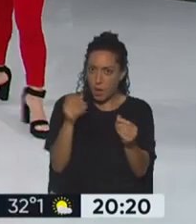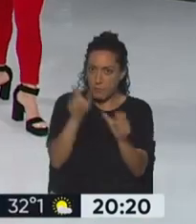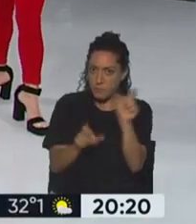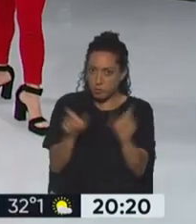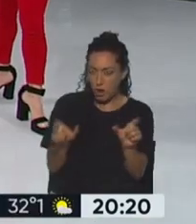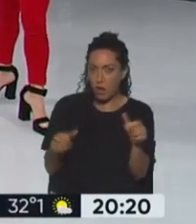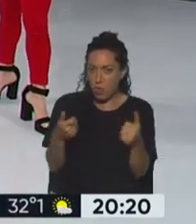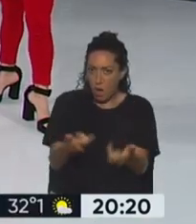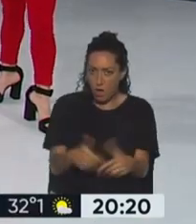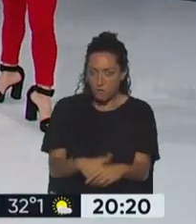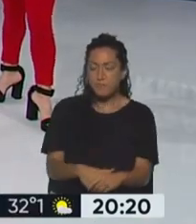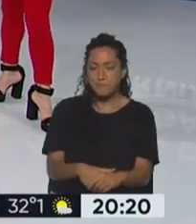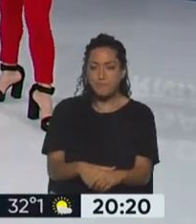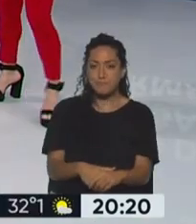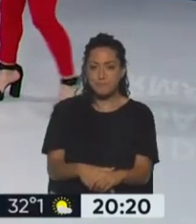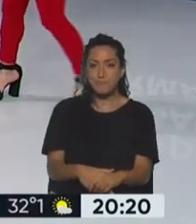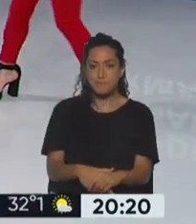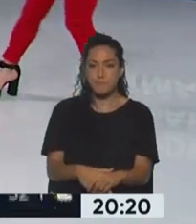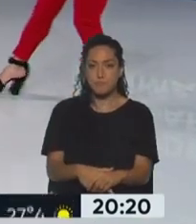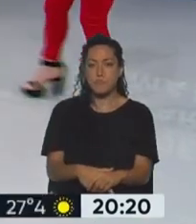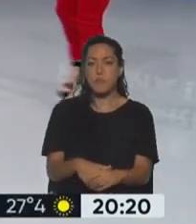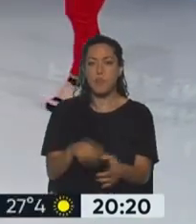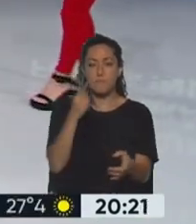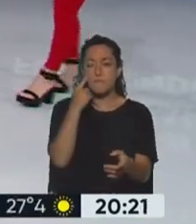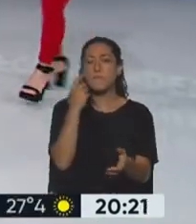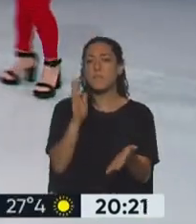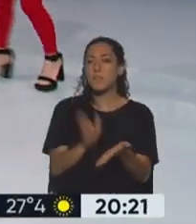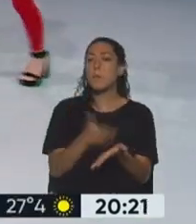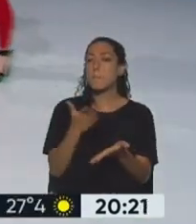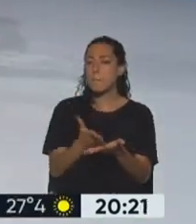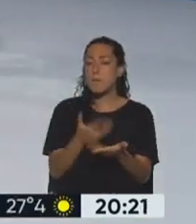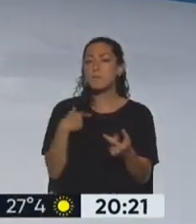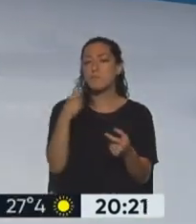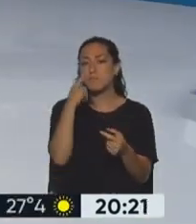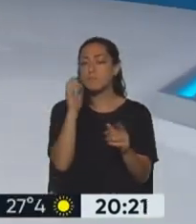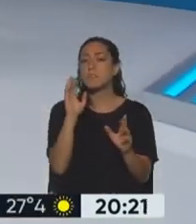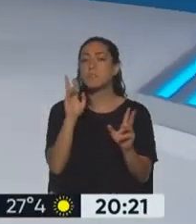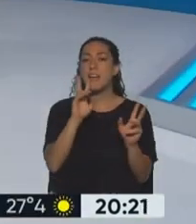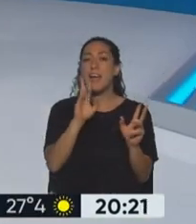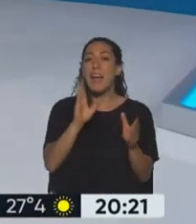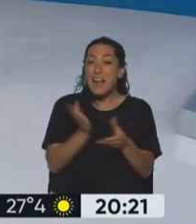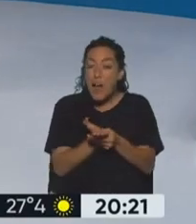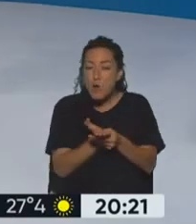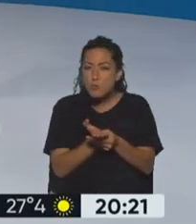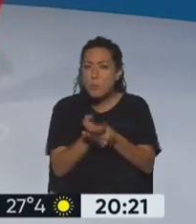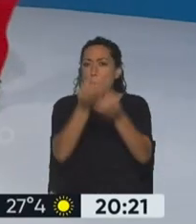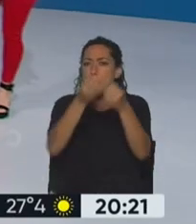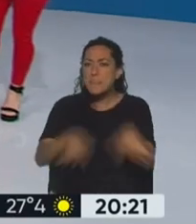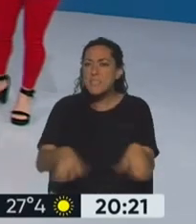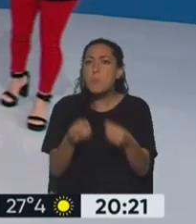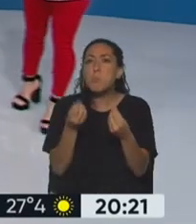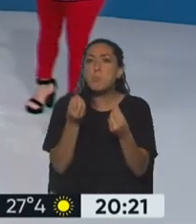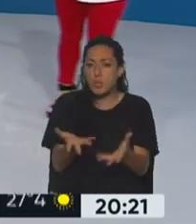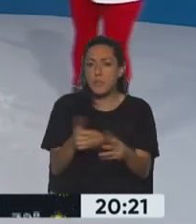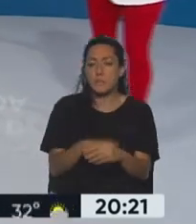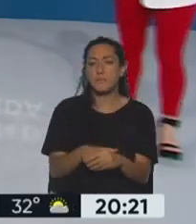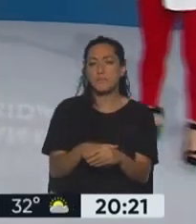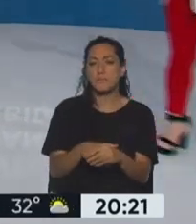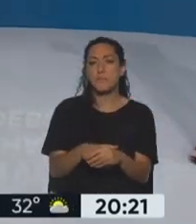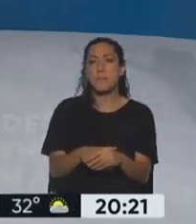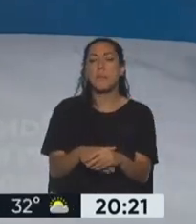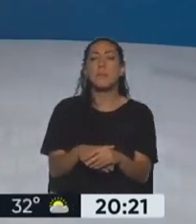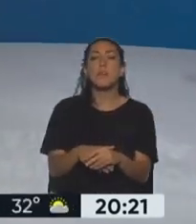sí, que dale. Vamos a hacer un pequeño repaso. Hay que decir que esta causa inicia a partir de dos sumarios, una investigación que se